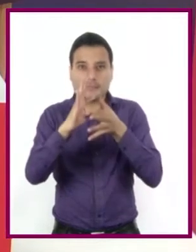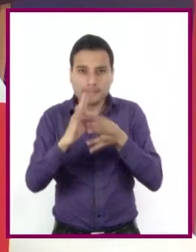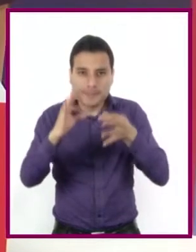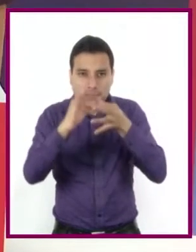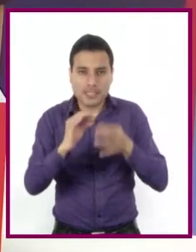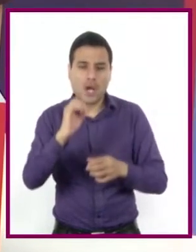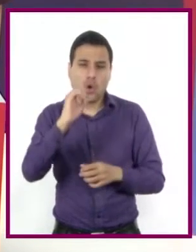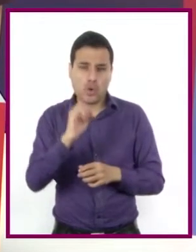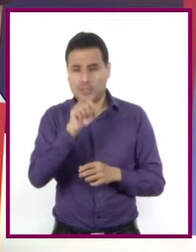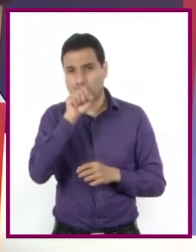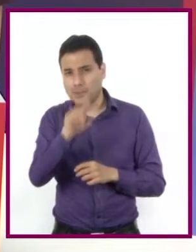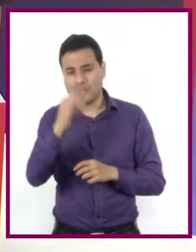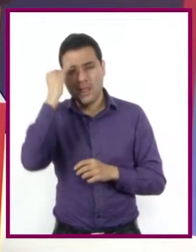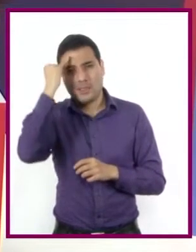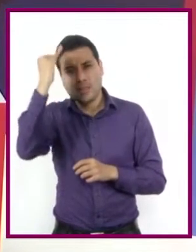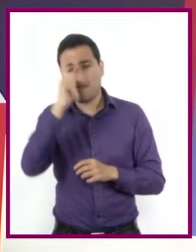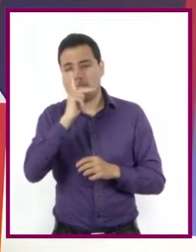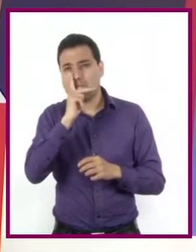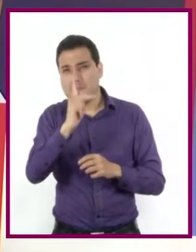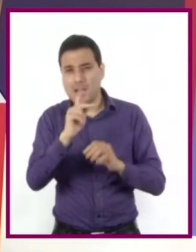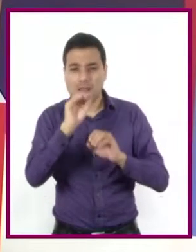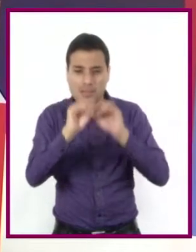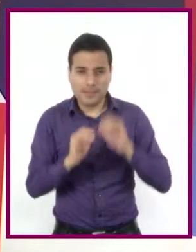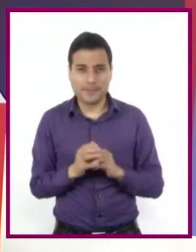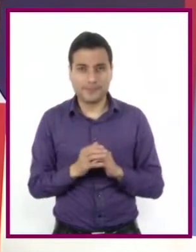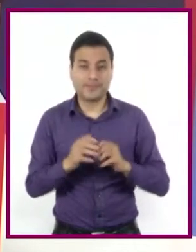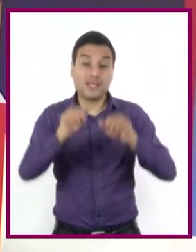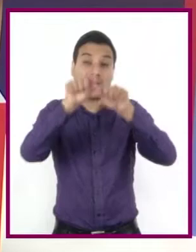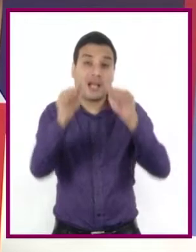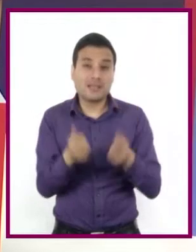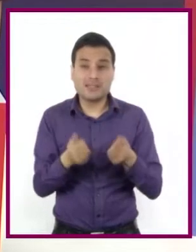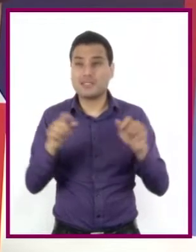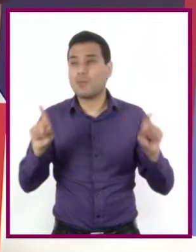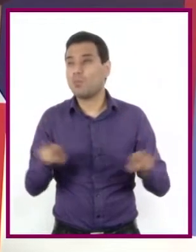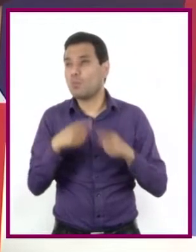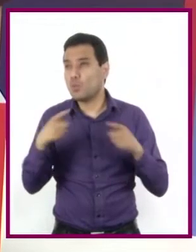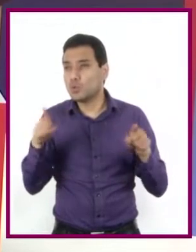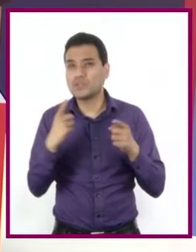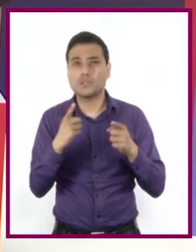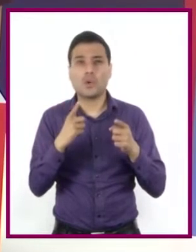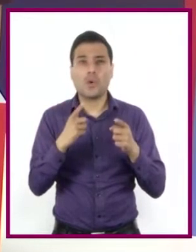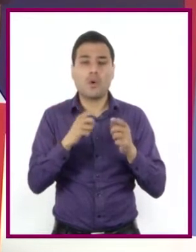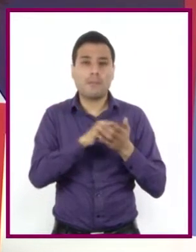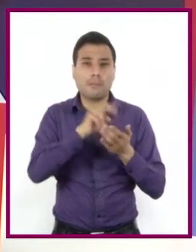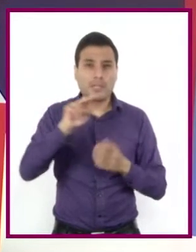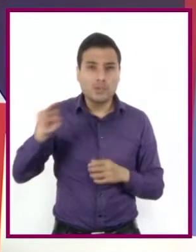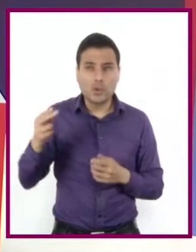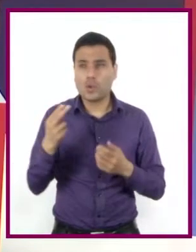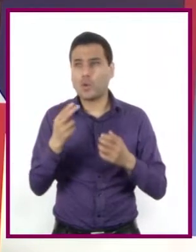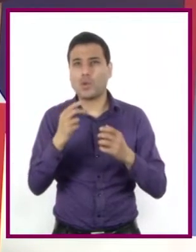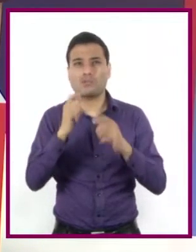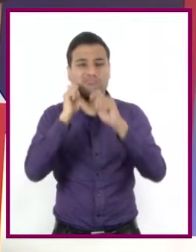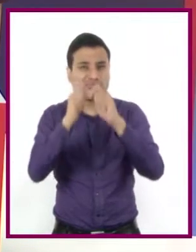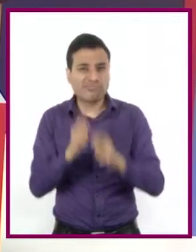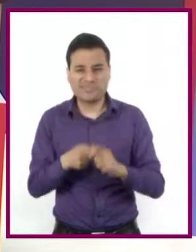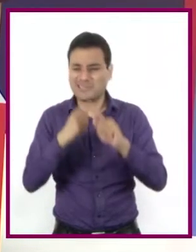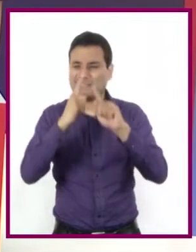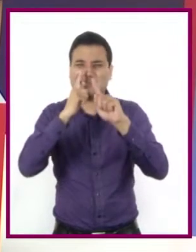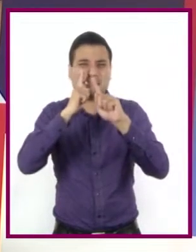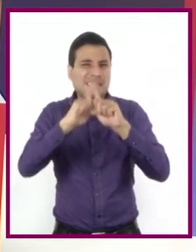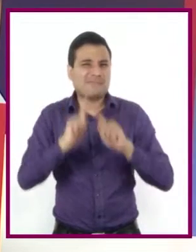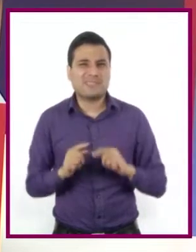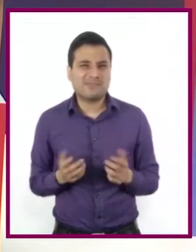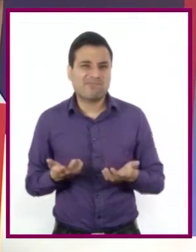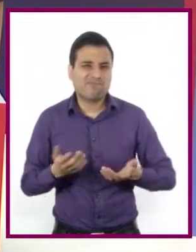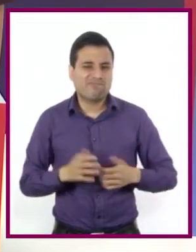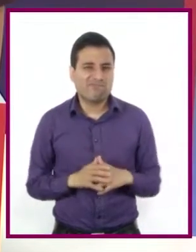formas. Los artistas, sea músico, pintor, escultor o escritor, cuando transitan por